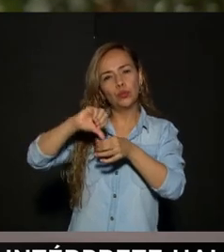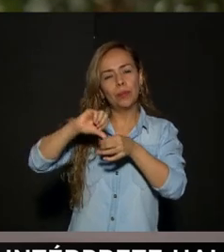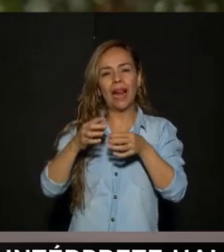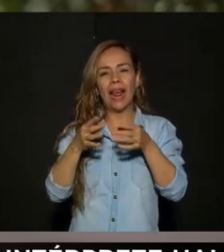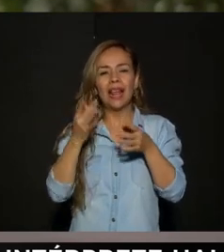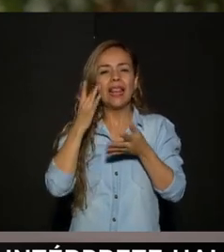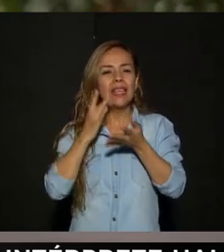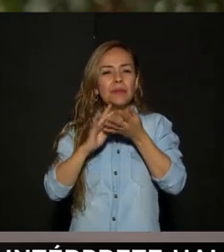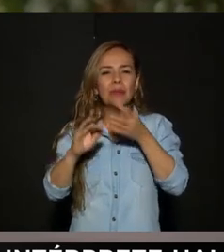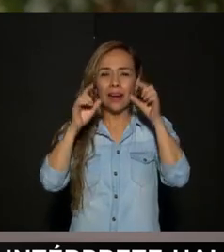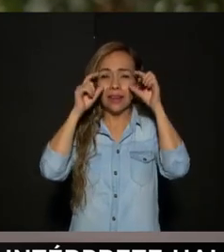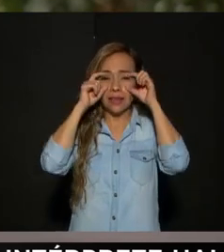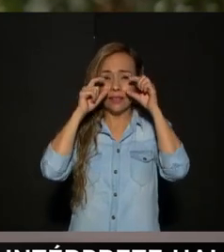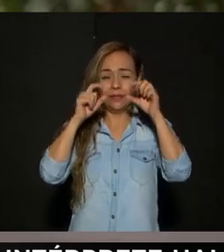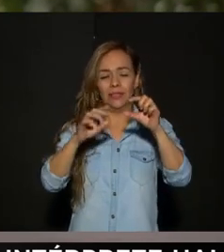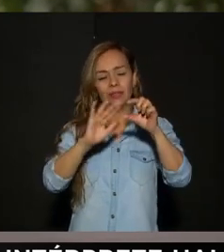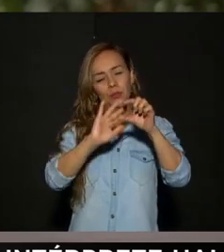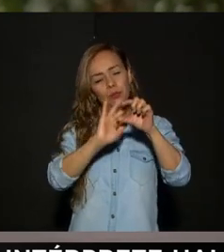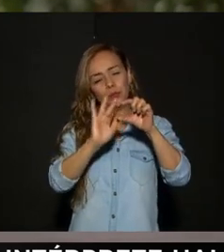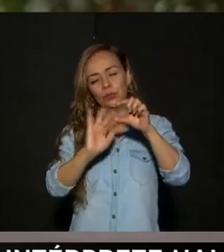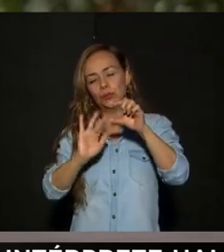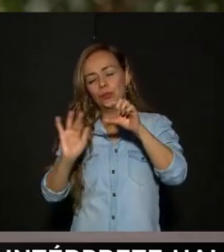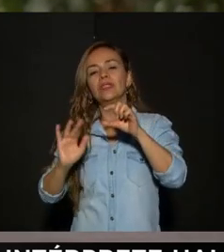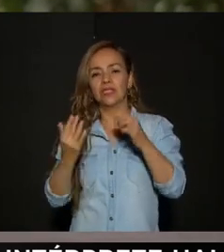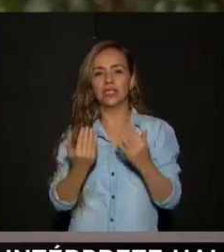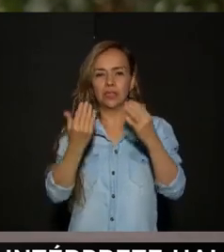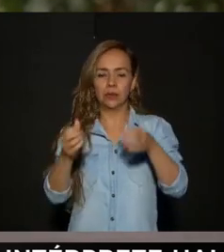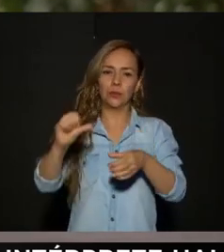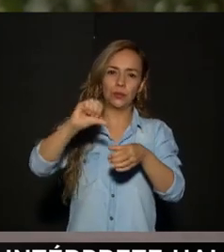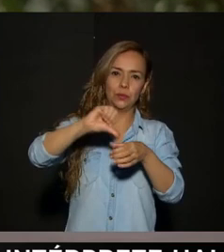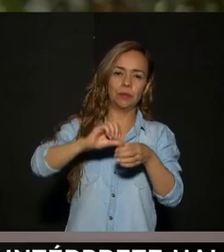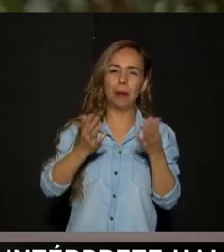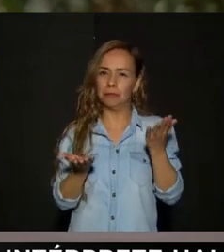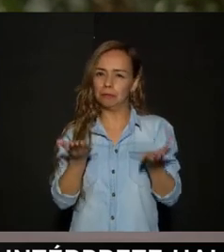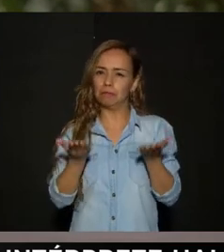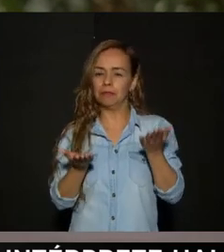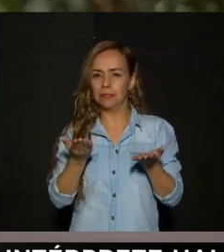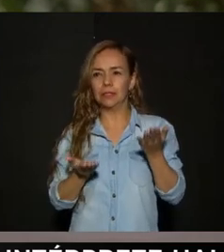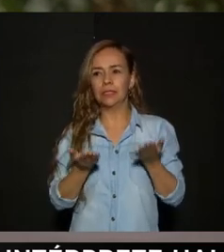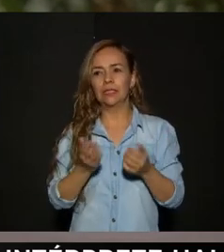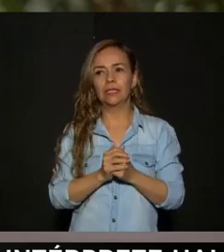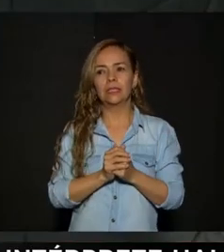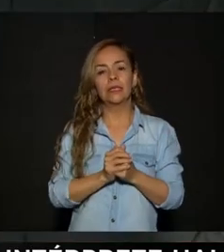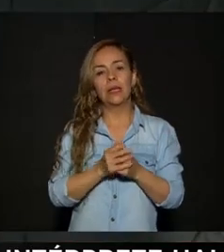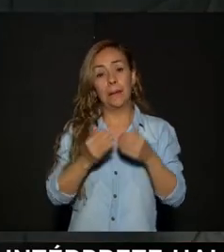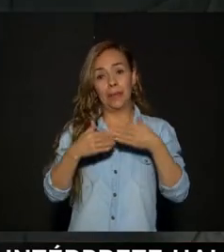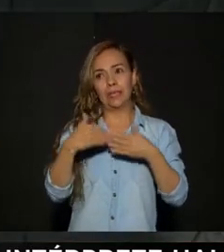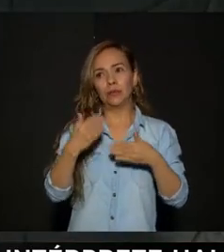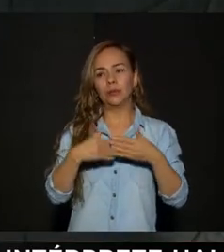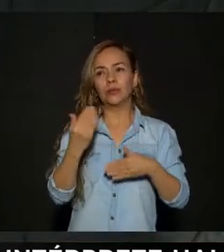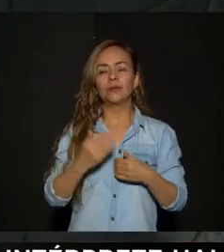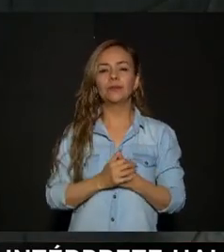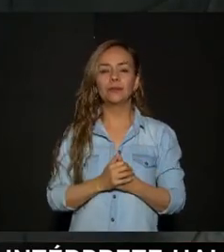vamos a necesitar una cucharada sopera de esas o un poquito más, vamos a ver. Entonces vamos a iniciar el proceso.